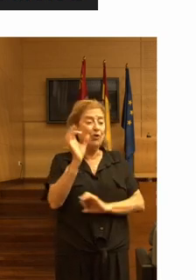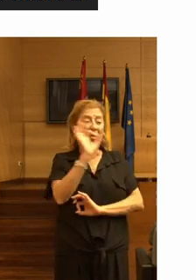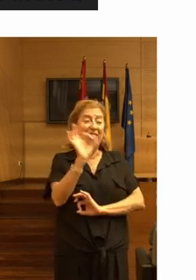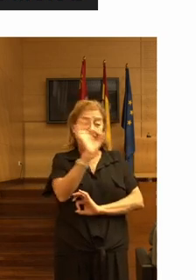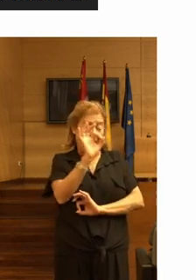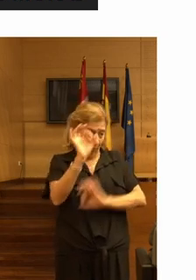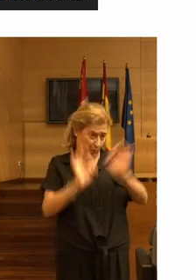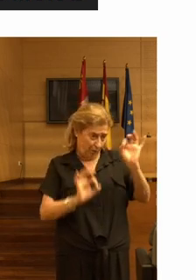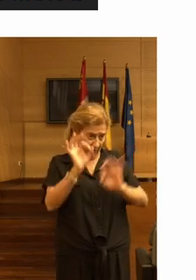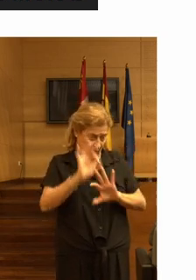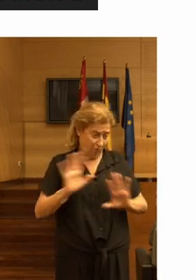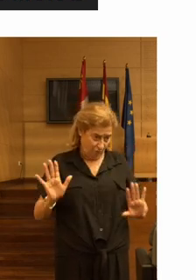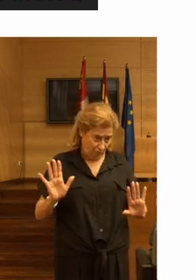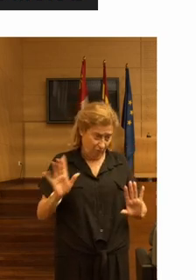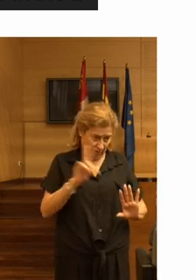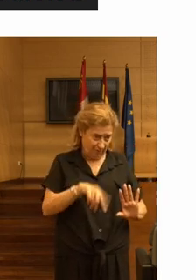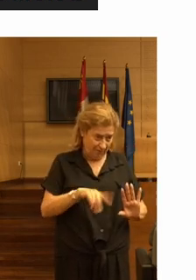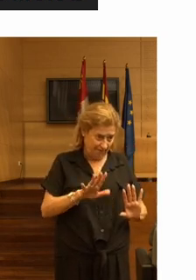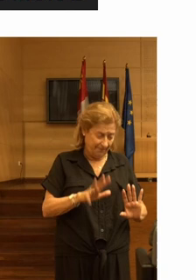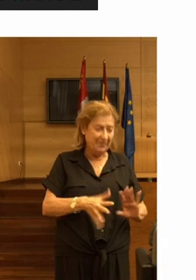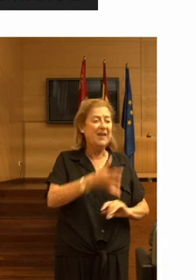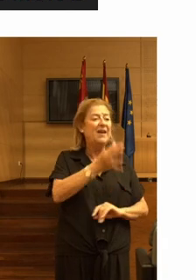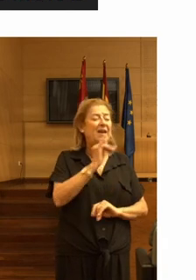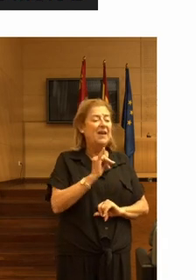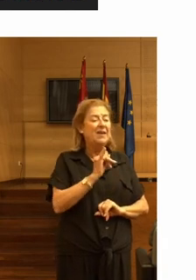de sujeciones. O sea,